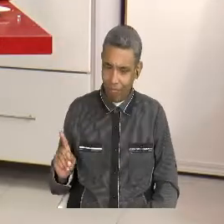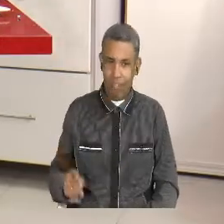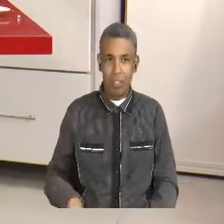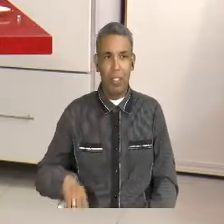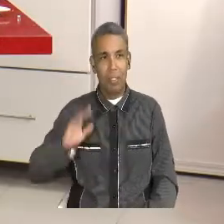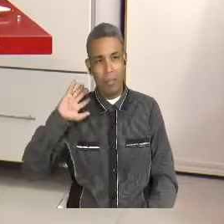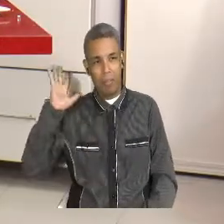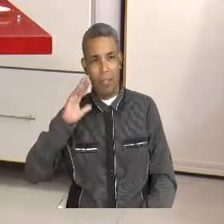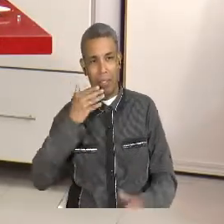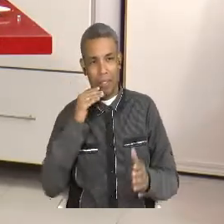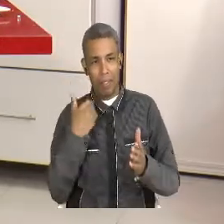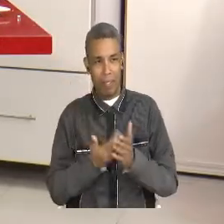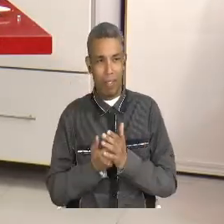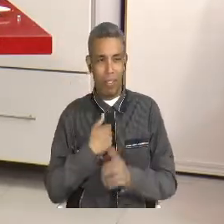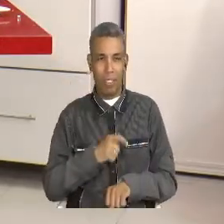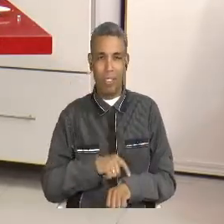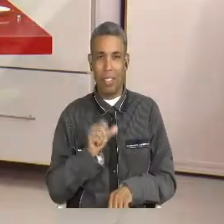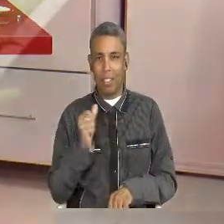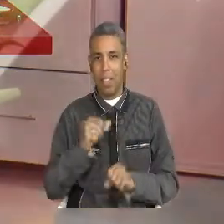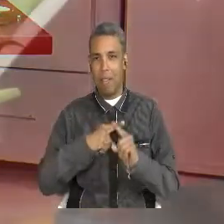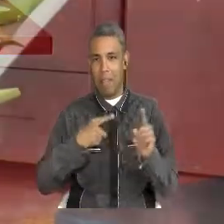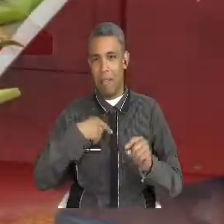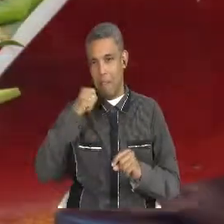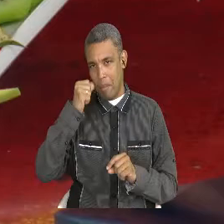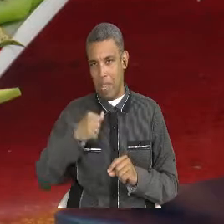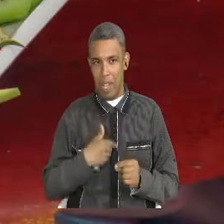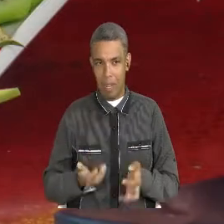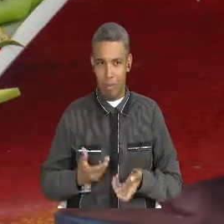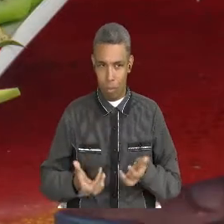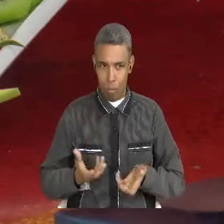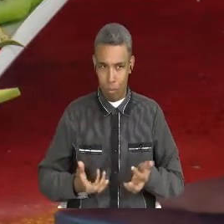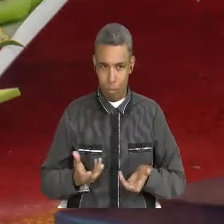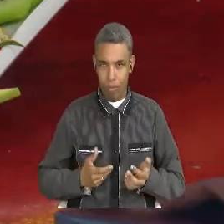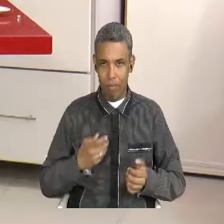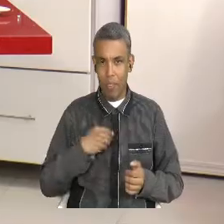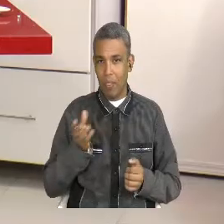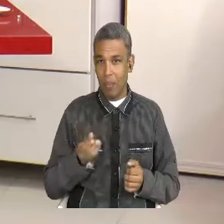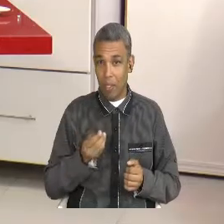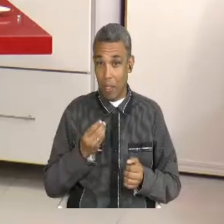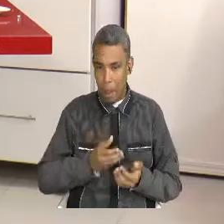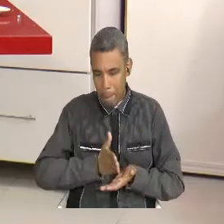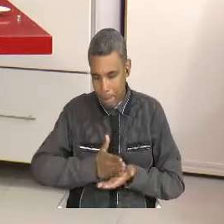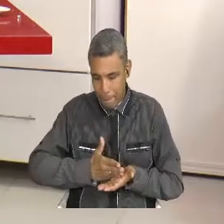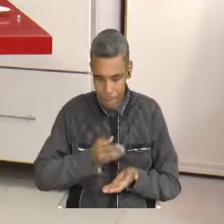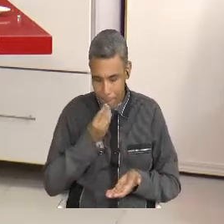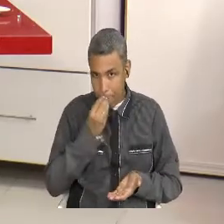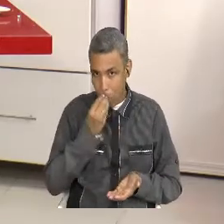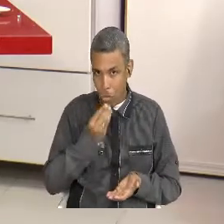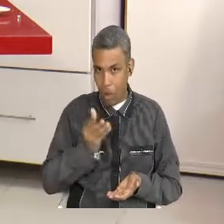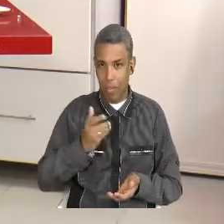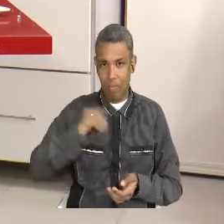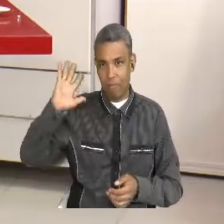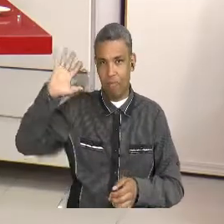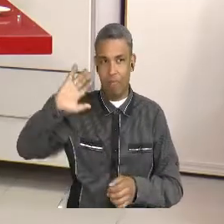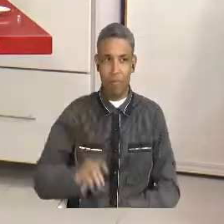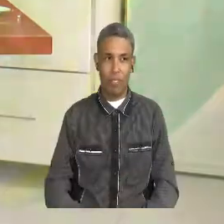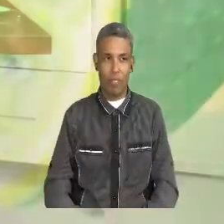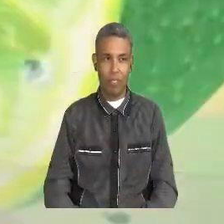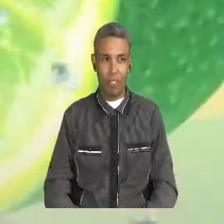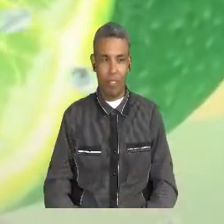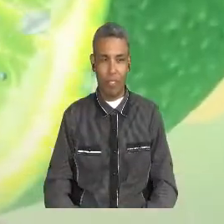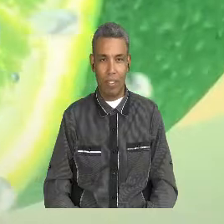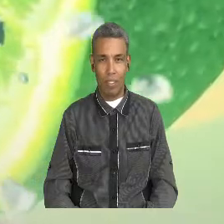recuerden mañana nuevamente 10:30 en punto, aquí por Enlace Televisión, en esto que se llama A pedir de boca. Chao, chao.